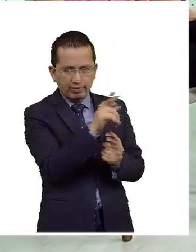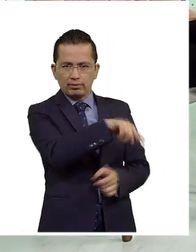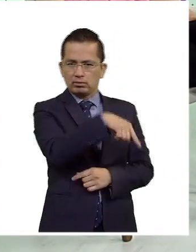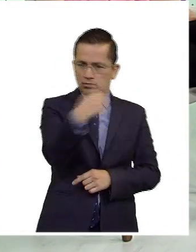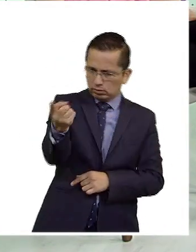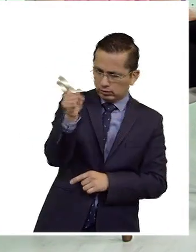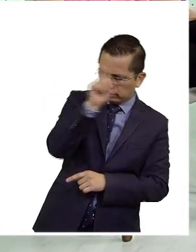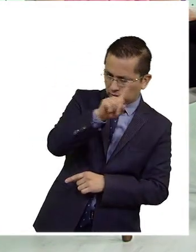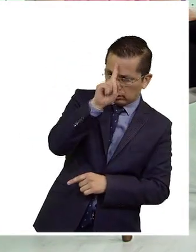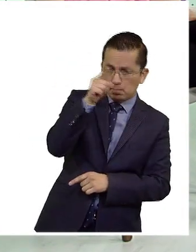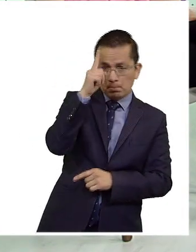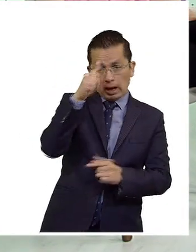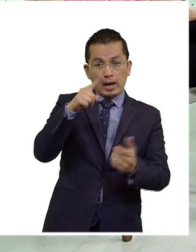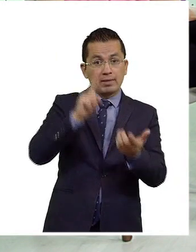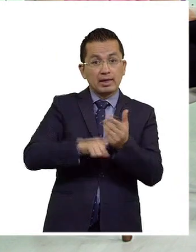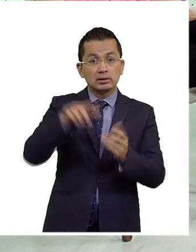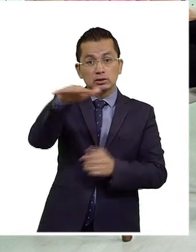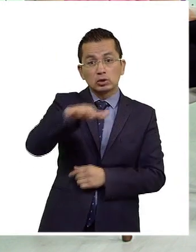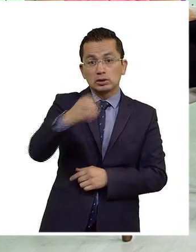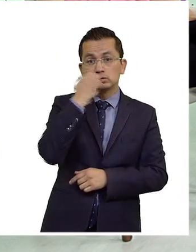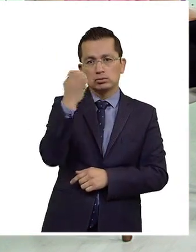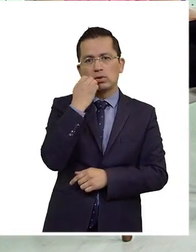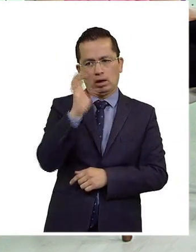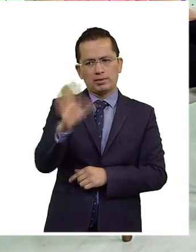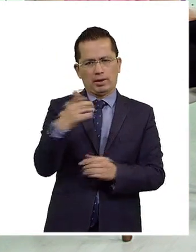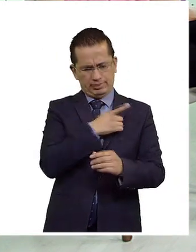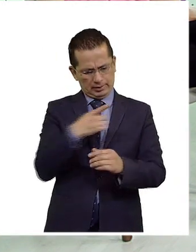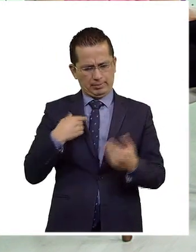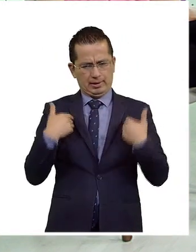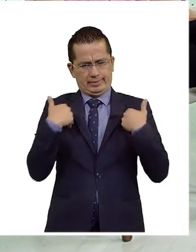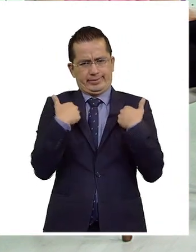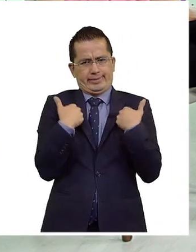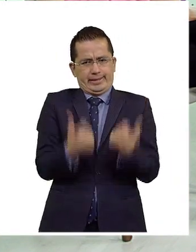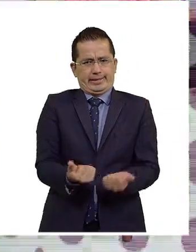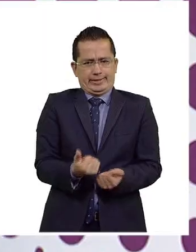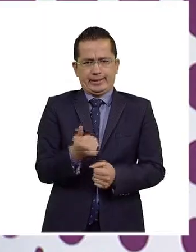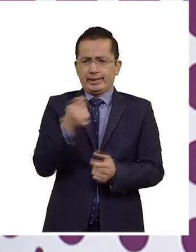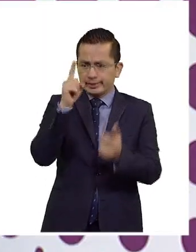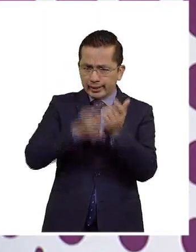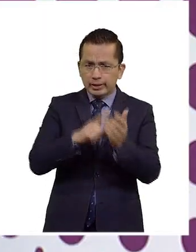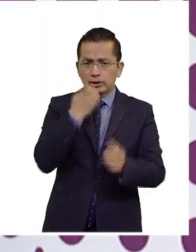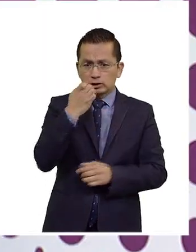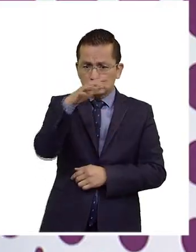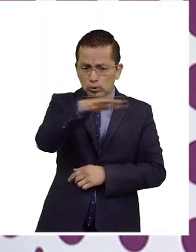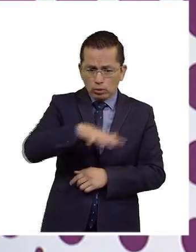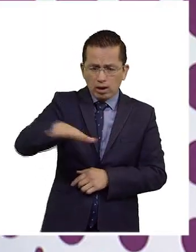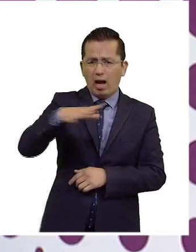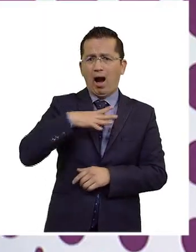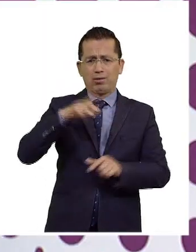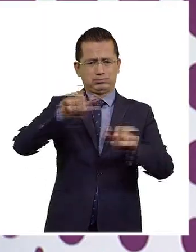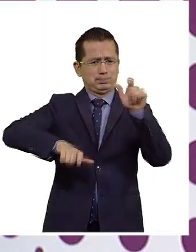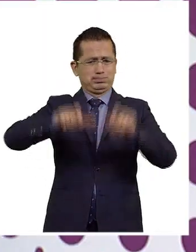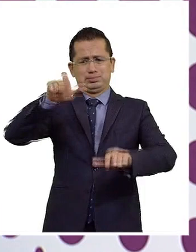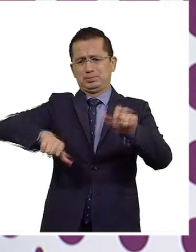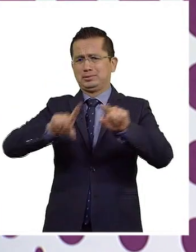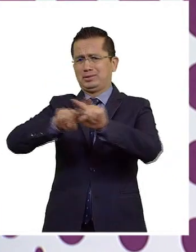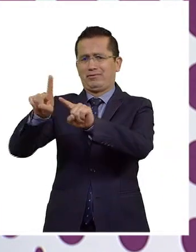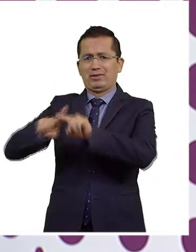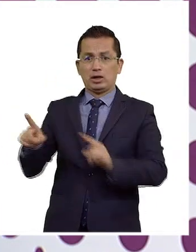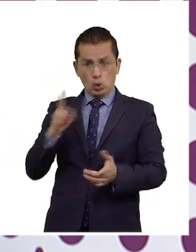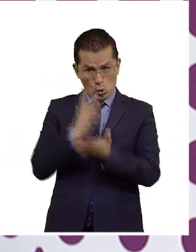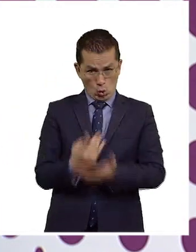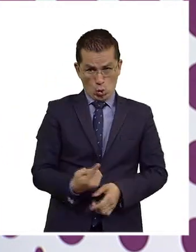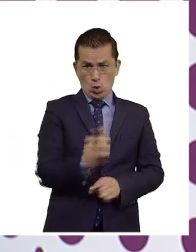autoridades educativas entiendan esta diversidad que tienen adentro, porque además no es el único, hay muchos, pero no todos tienen